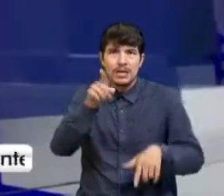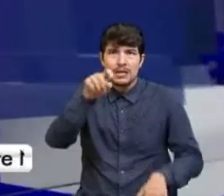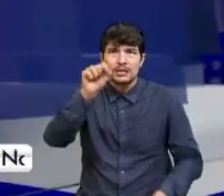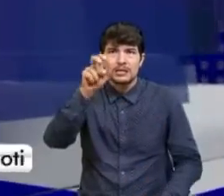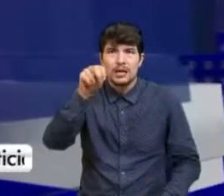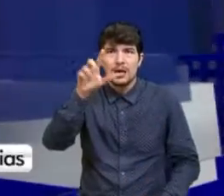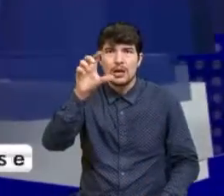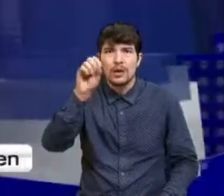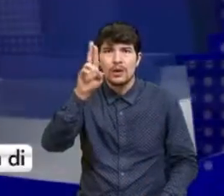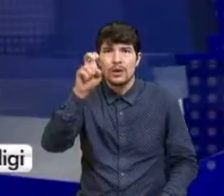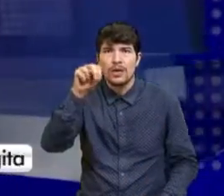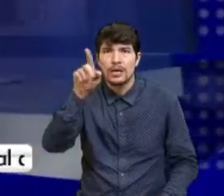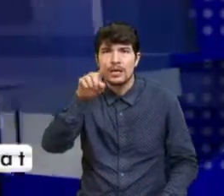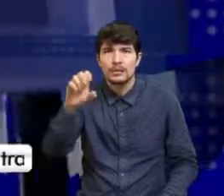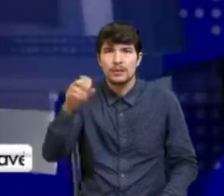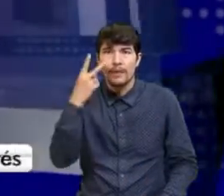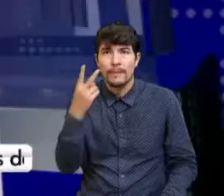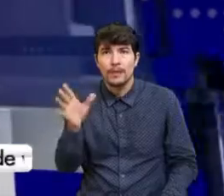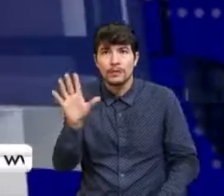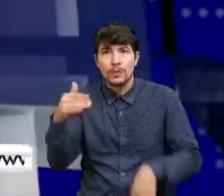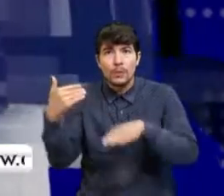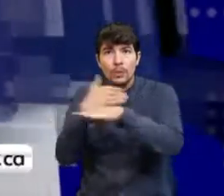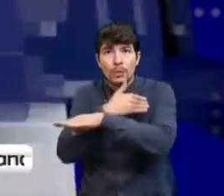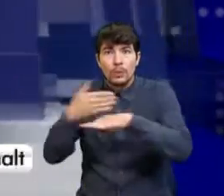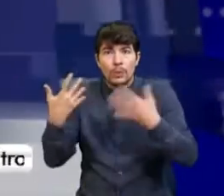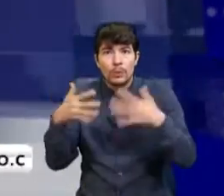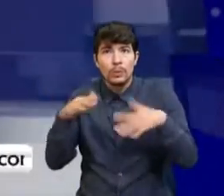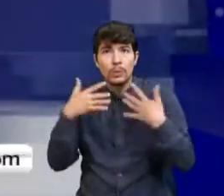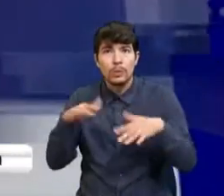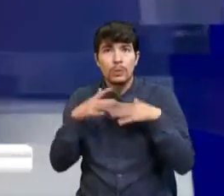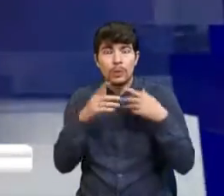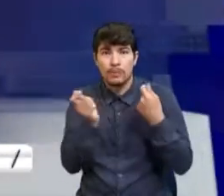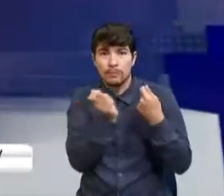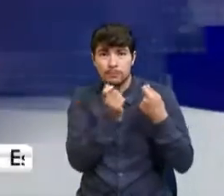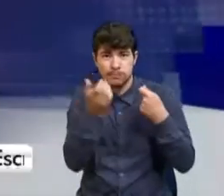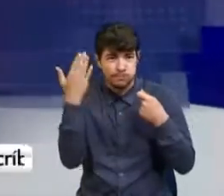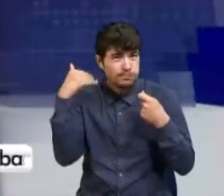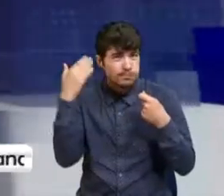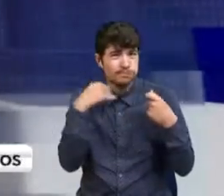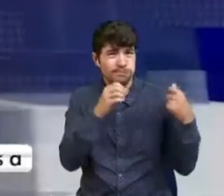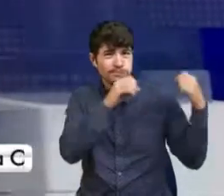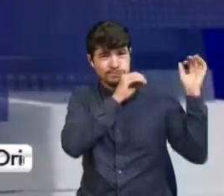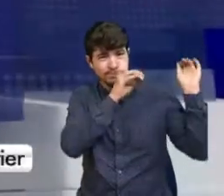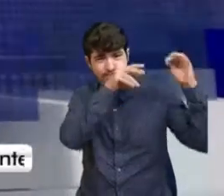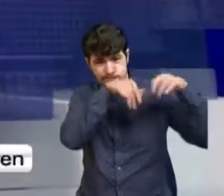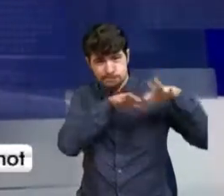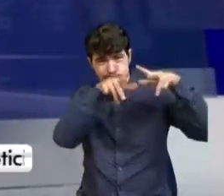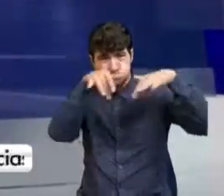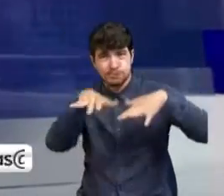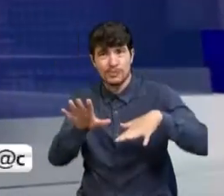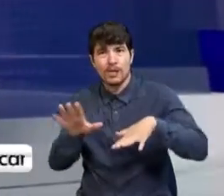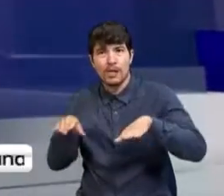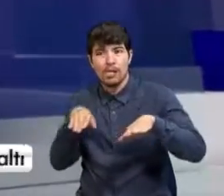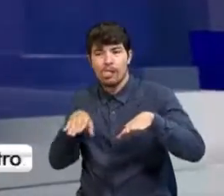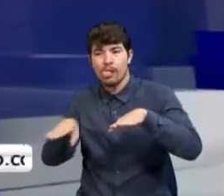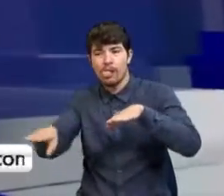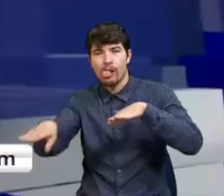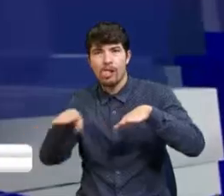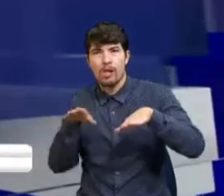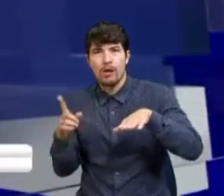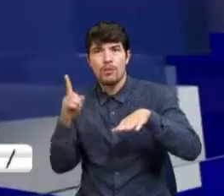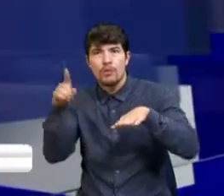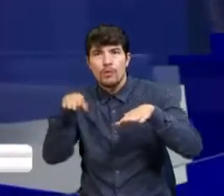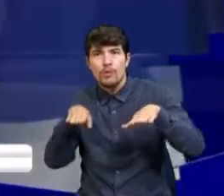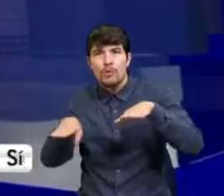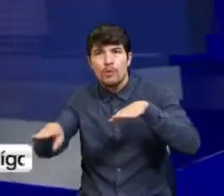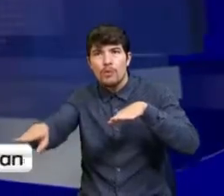apreciar el estado actual que presenta esta importante vía, luego del más reciente deslizamiento de tierra, donde fue acondicionado un paso provisional a un solo